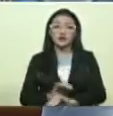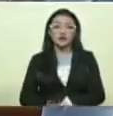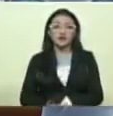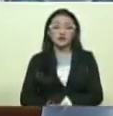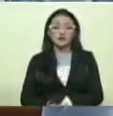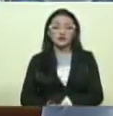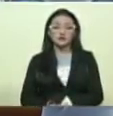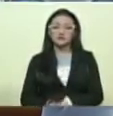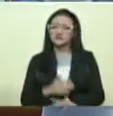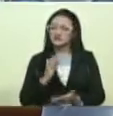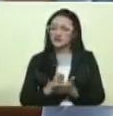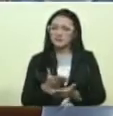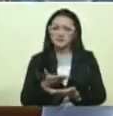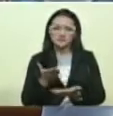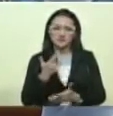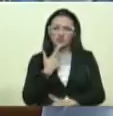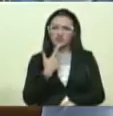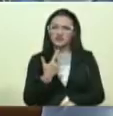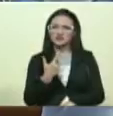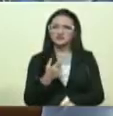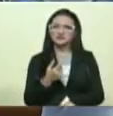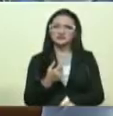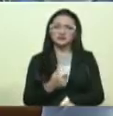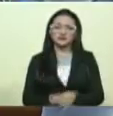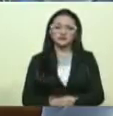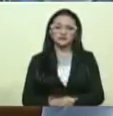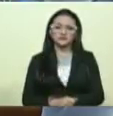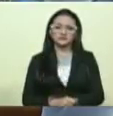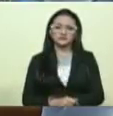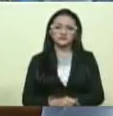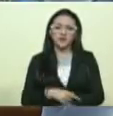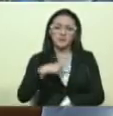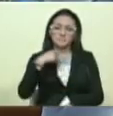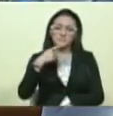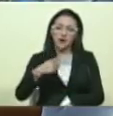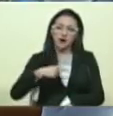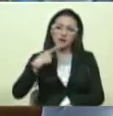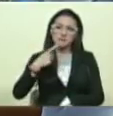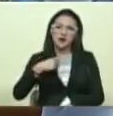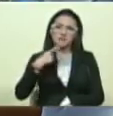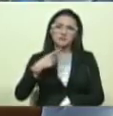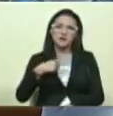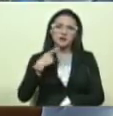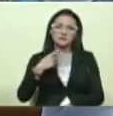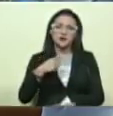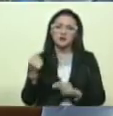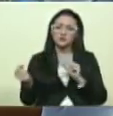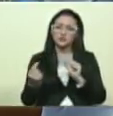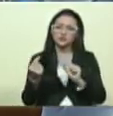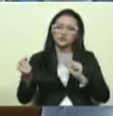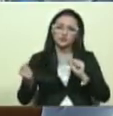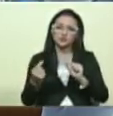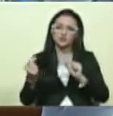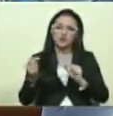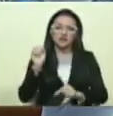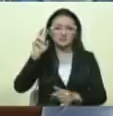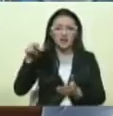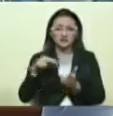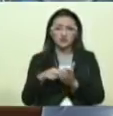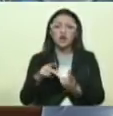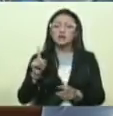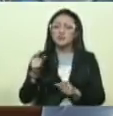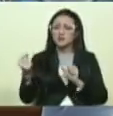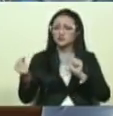dicho públicamente en su discurso ante la Asamblea Nacional Constituyente y en conversaciones que hemos sostenido, porque basta